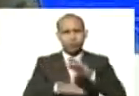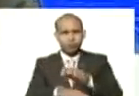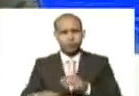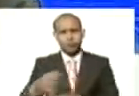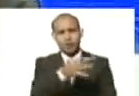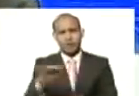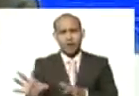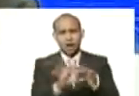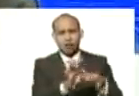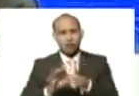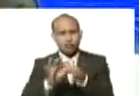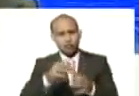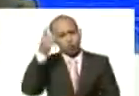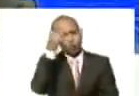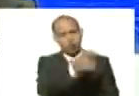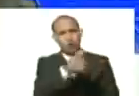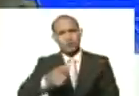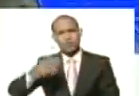unión